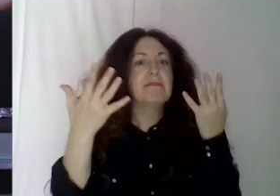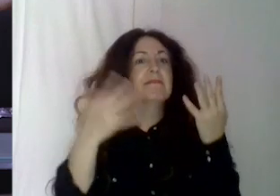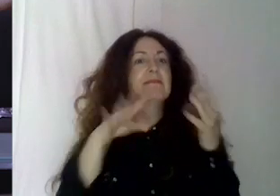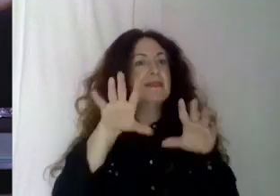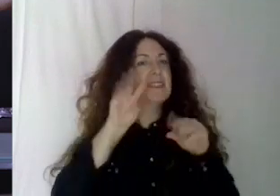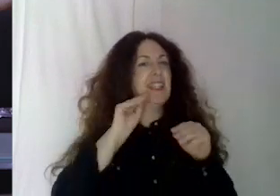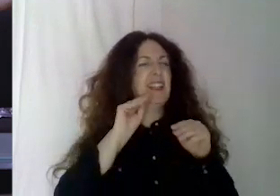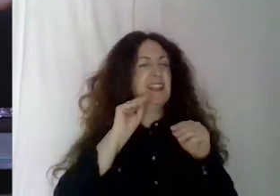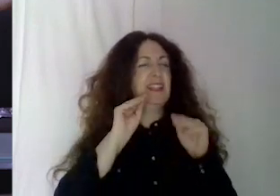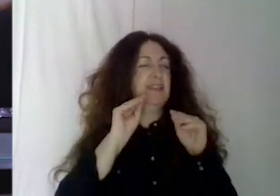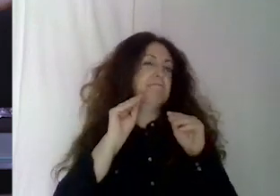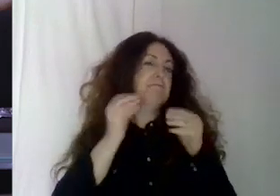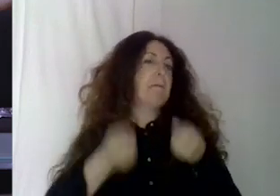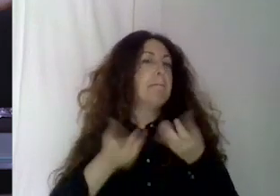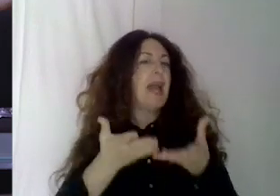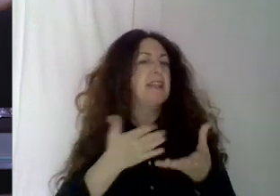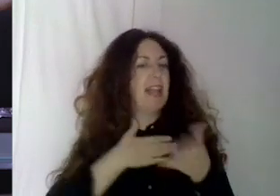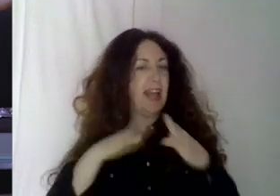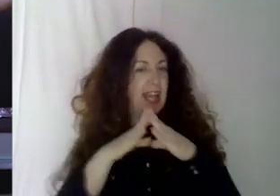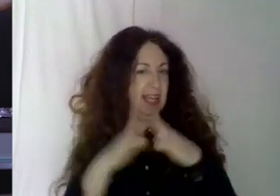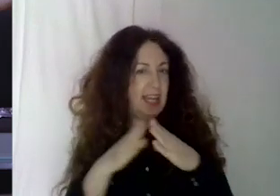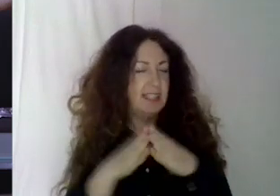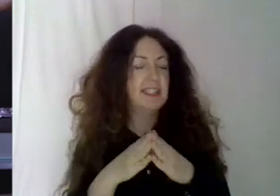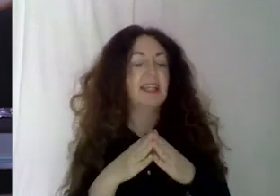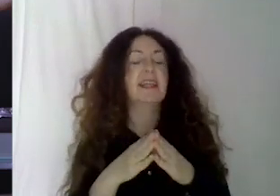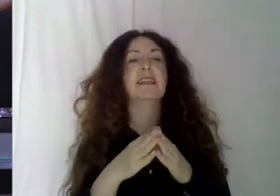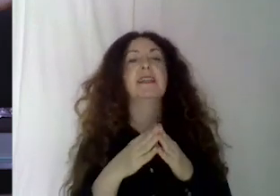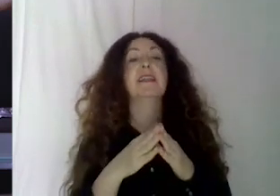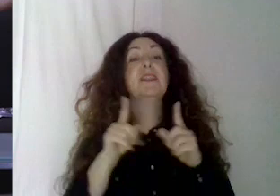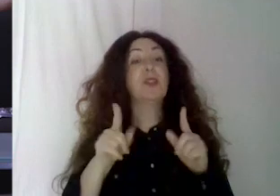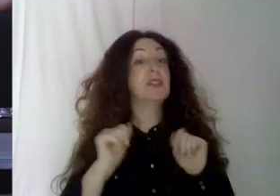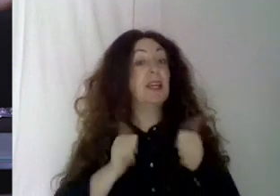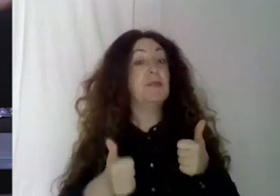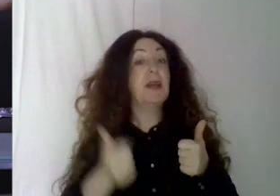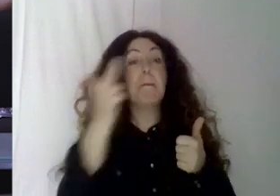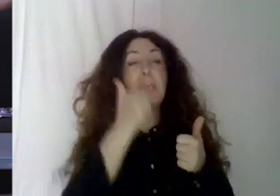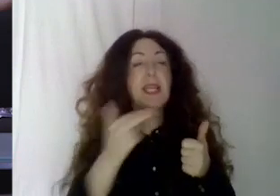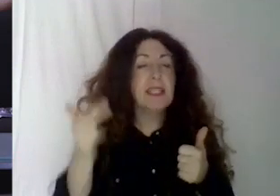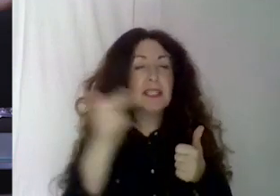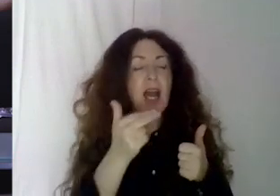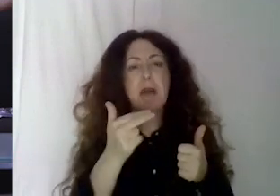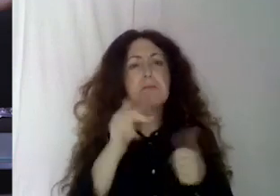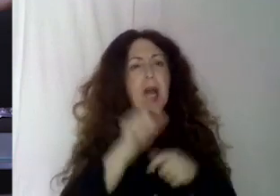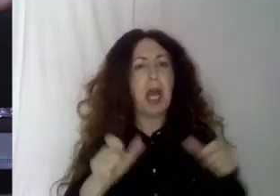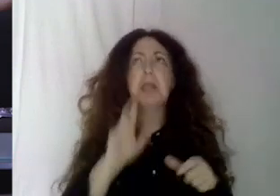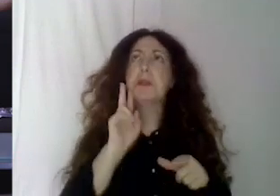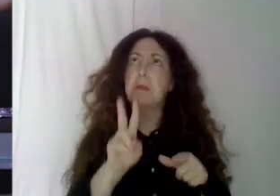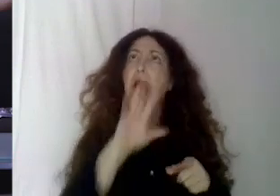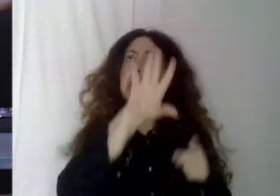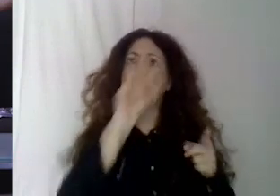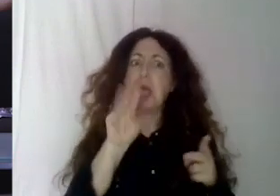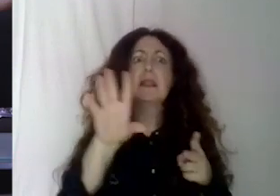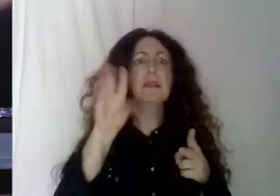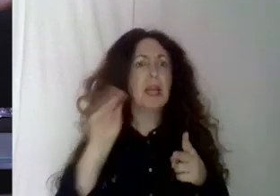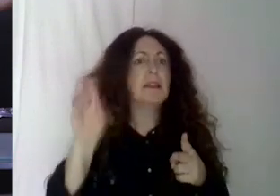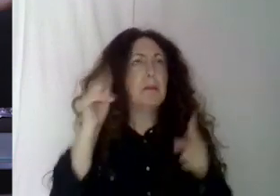se llama pintar a la prima. Lo hacía Velázquez también, decían. Es pintar directamente sobre el lienzo o